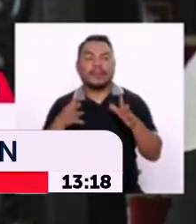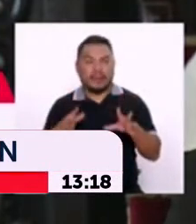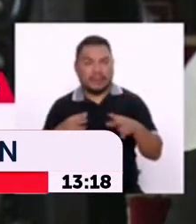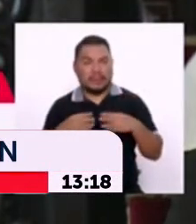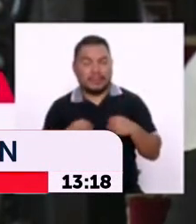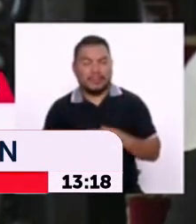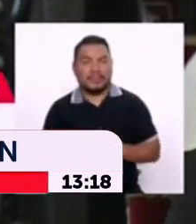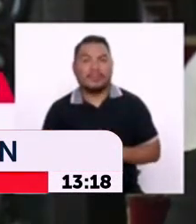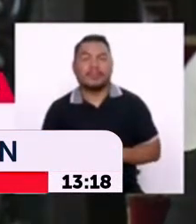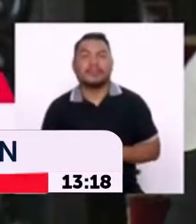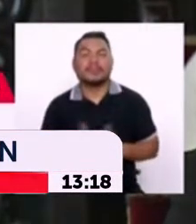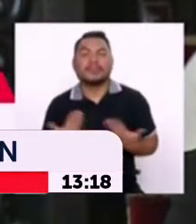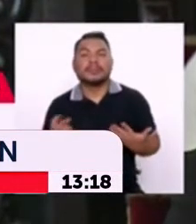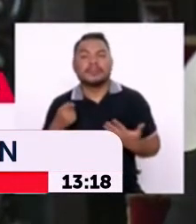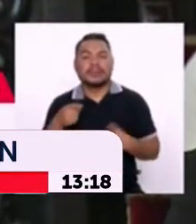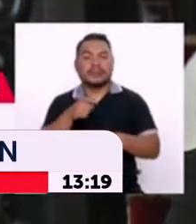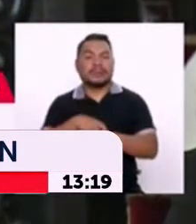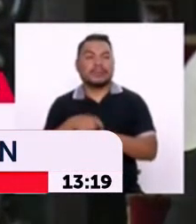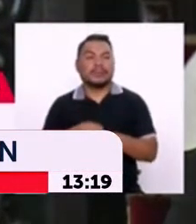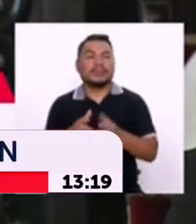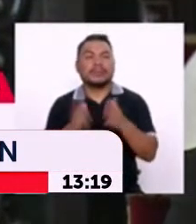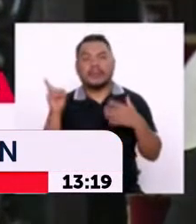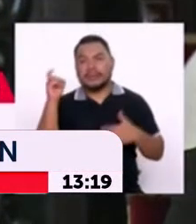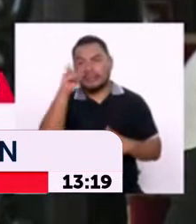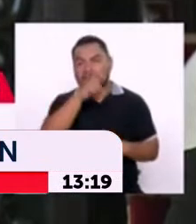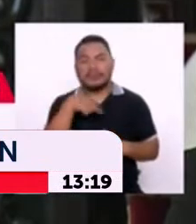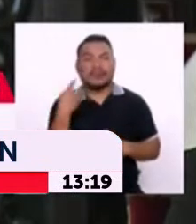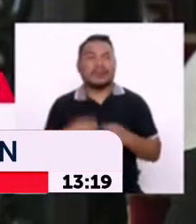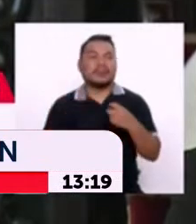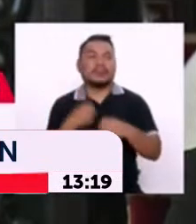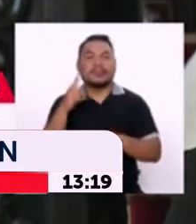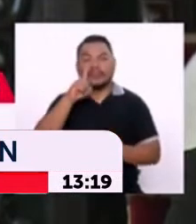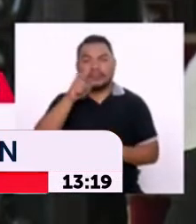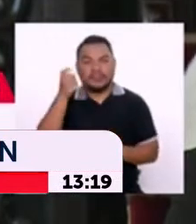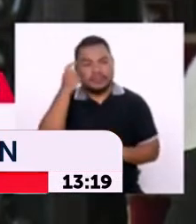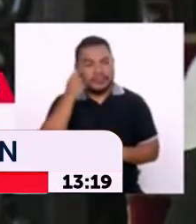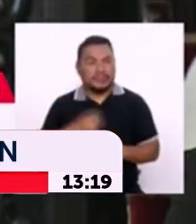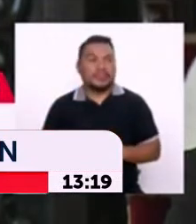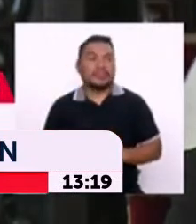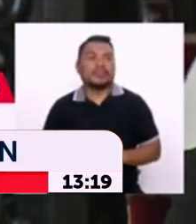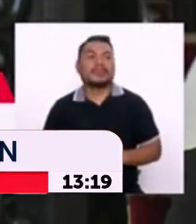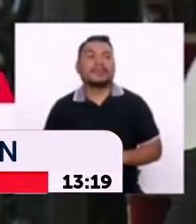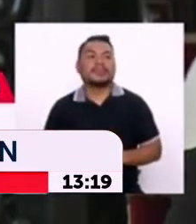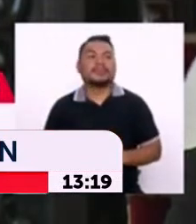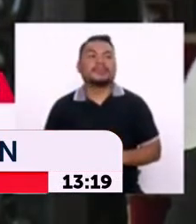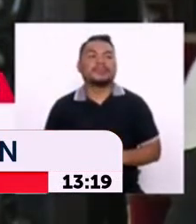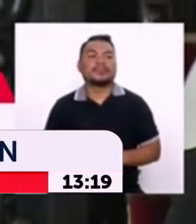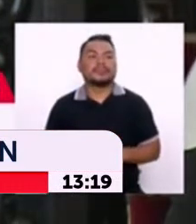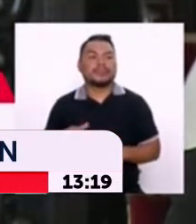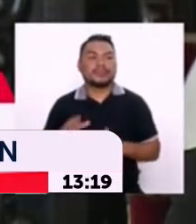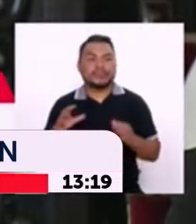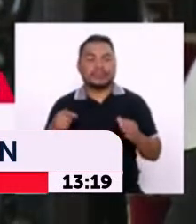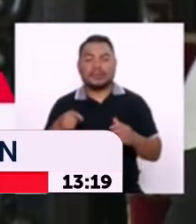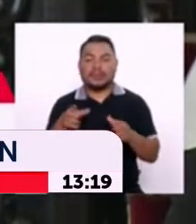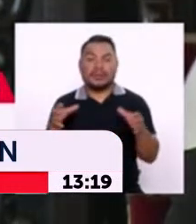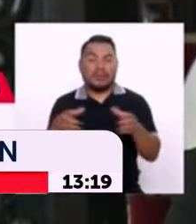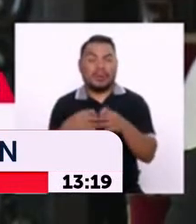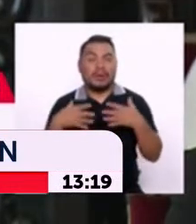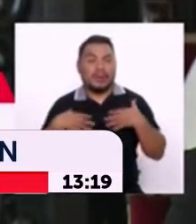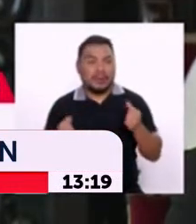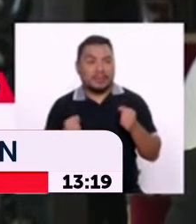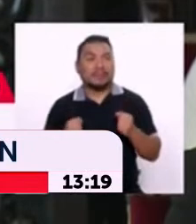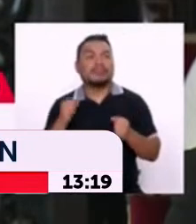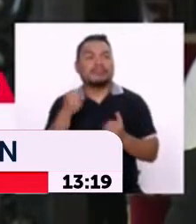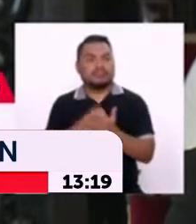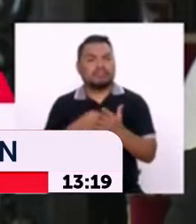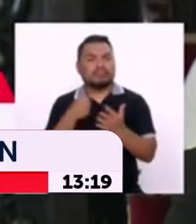se asumió, en una etapa tan difícil de una crisis política, el sector salud estuvo